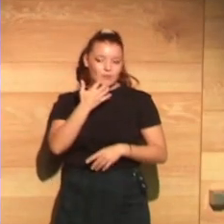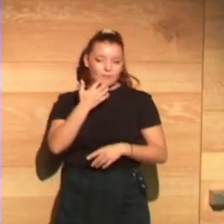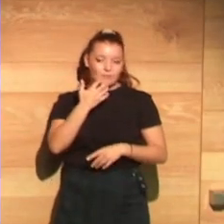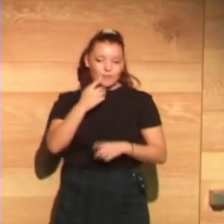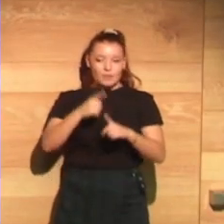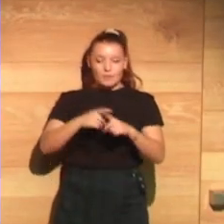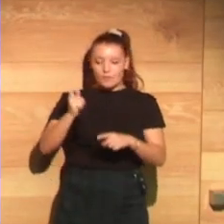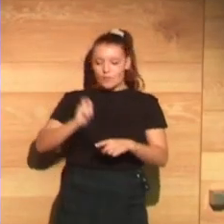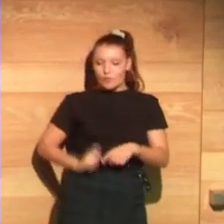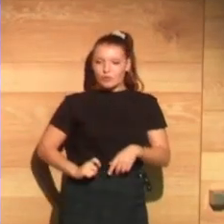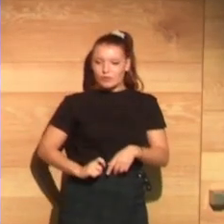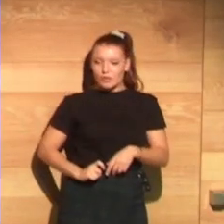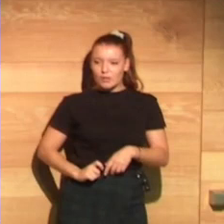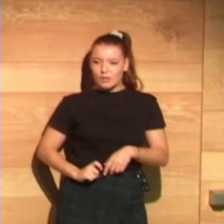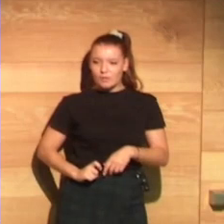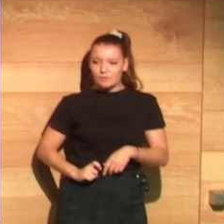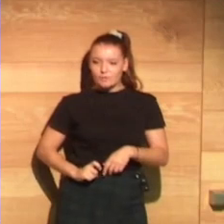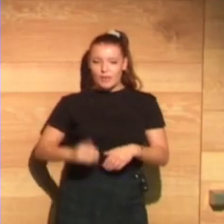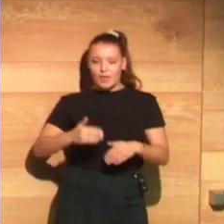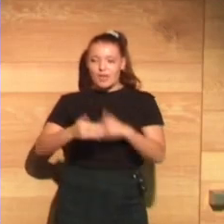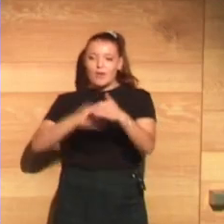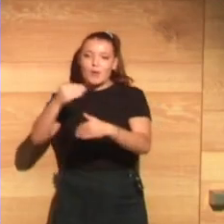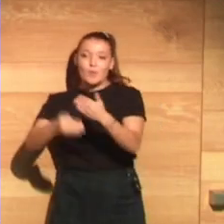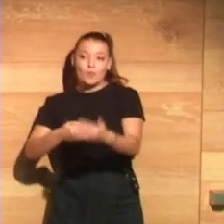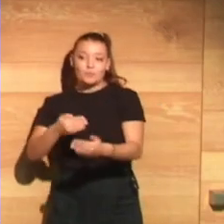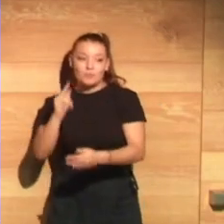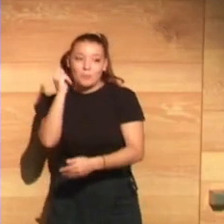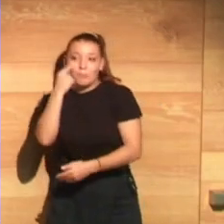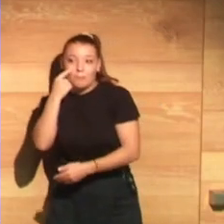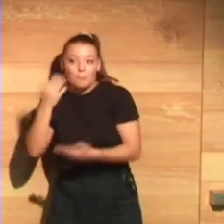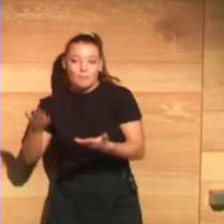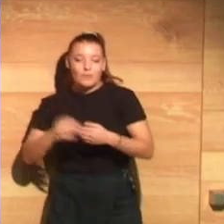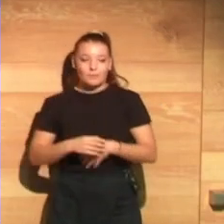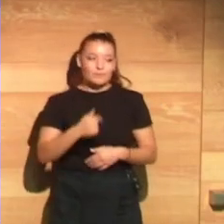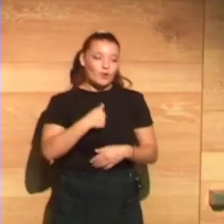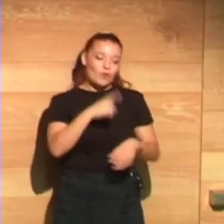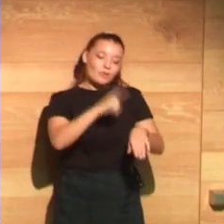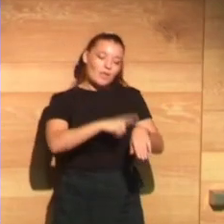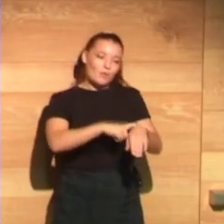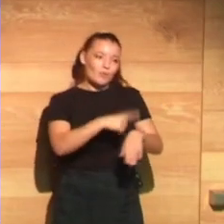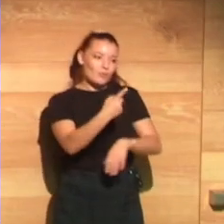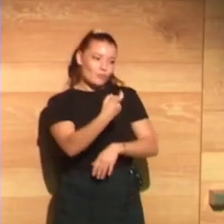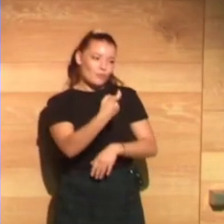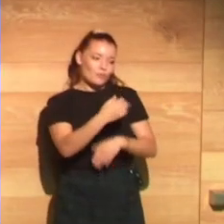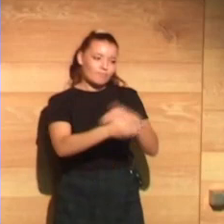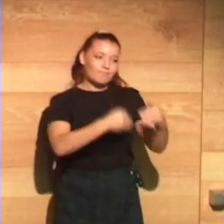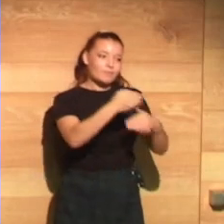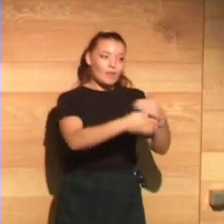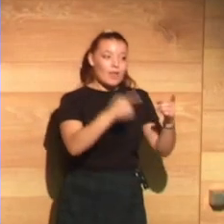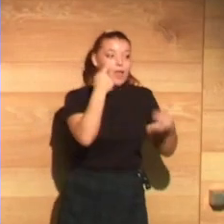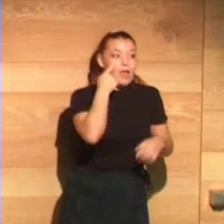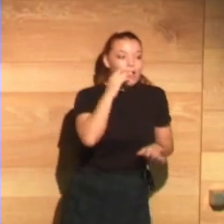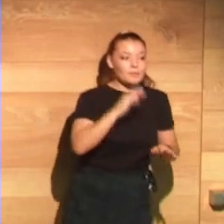Claro. ¿Y a nivel profesional, en qué has notado la evolución con Marilyn? También necesito